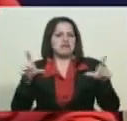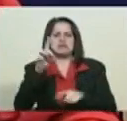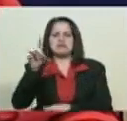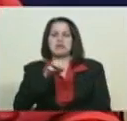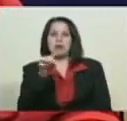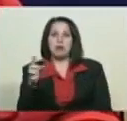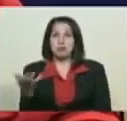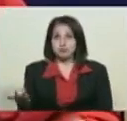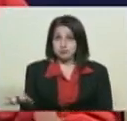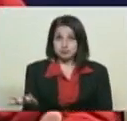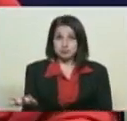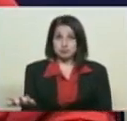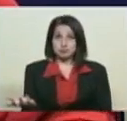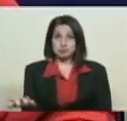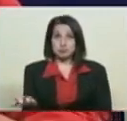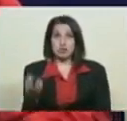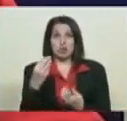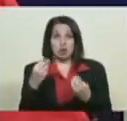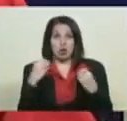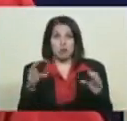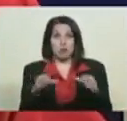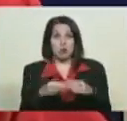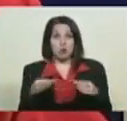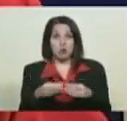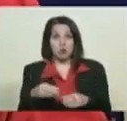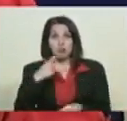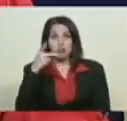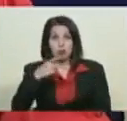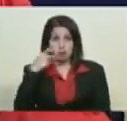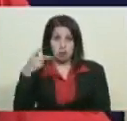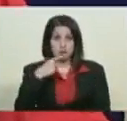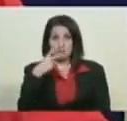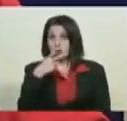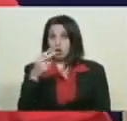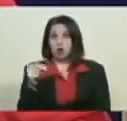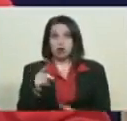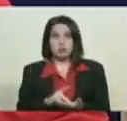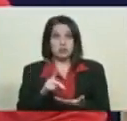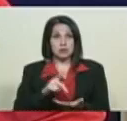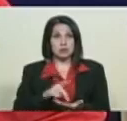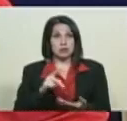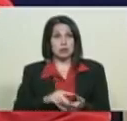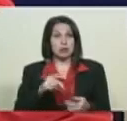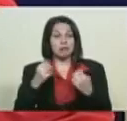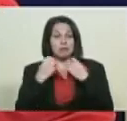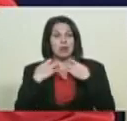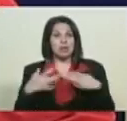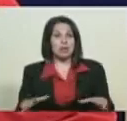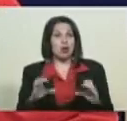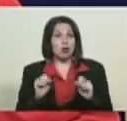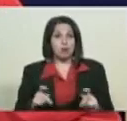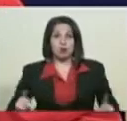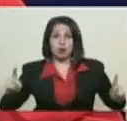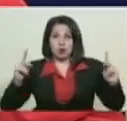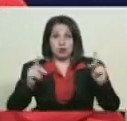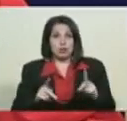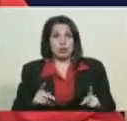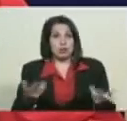manera que estos señores que tienen partidos políticos no participaron en esta elección, perdieron una gran oportunidad.